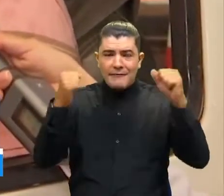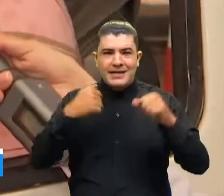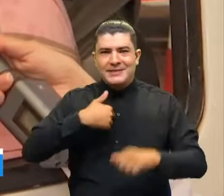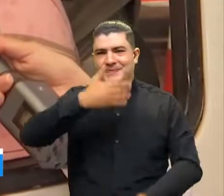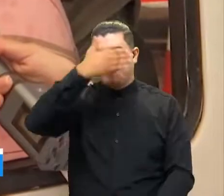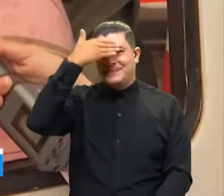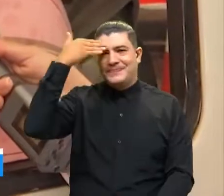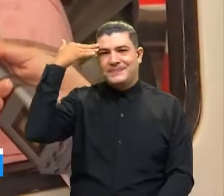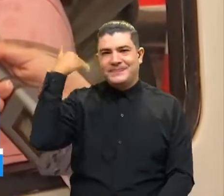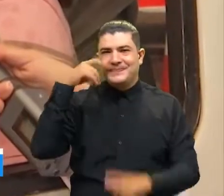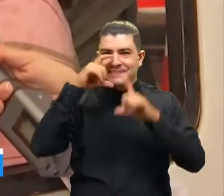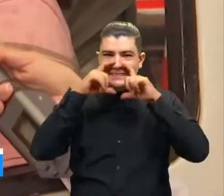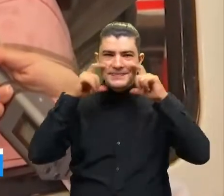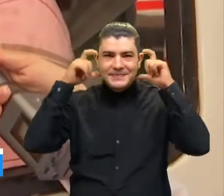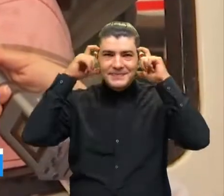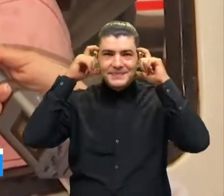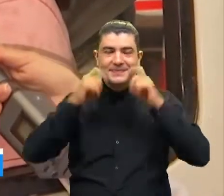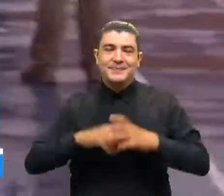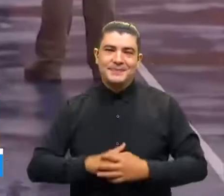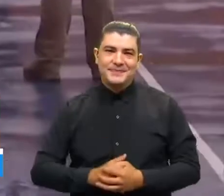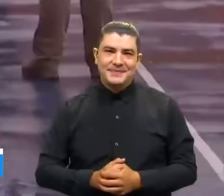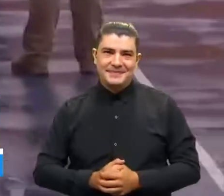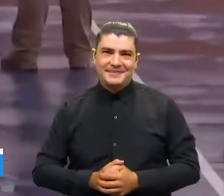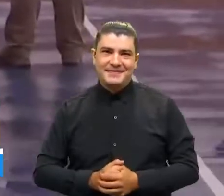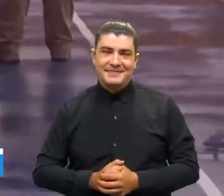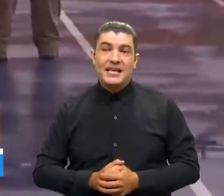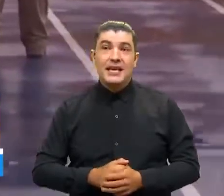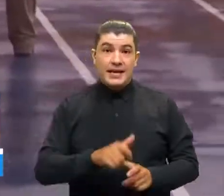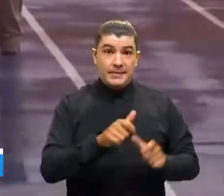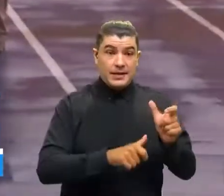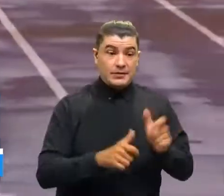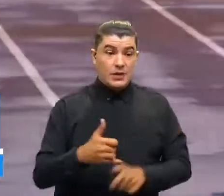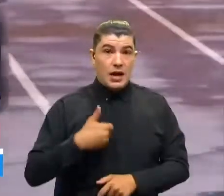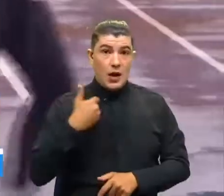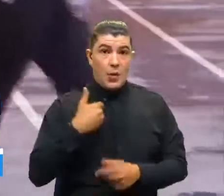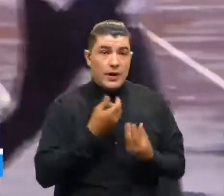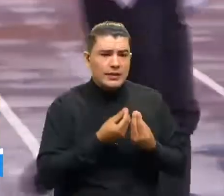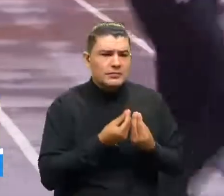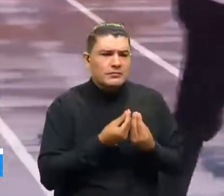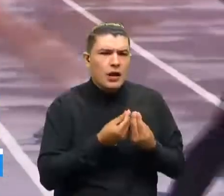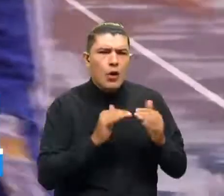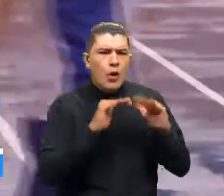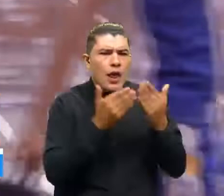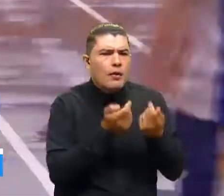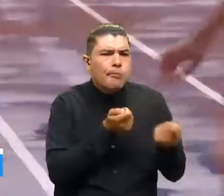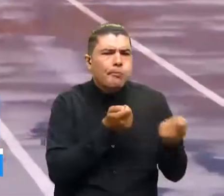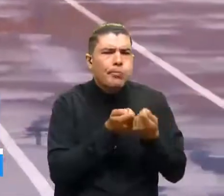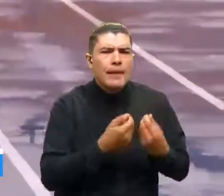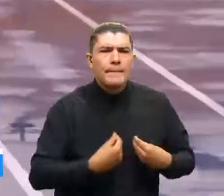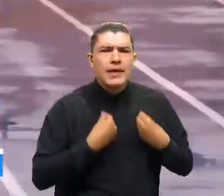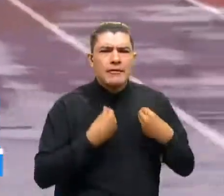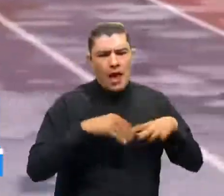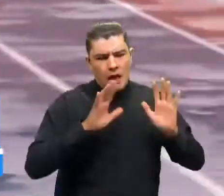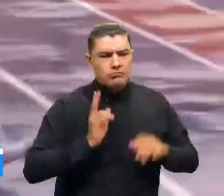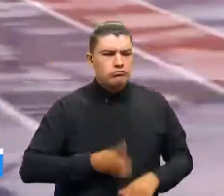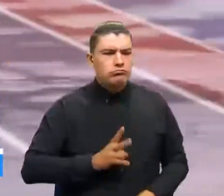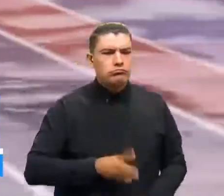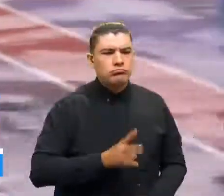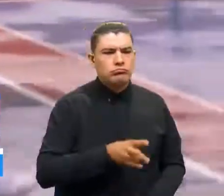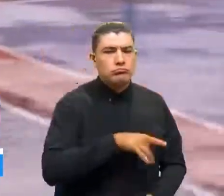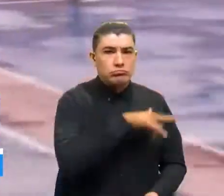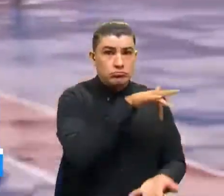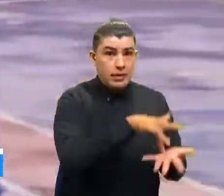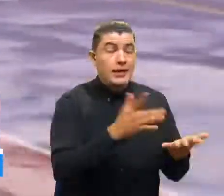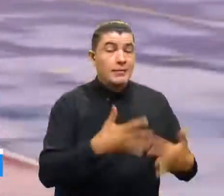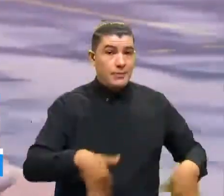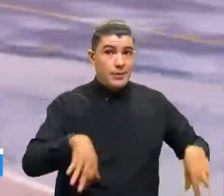olvidado ponérmelo los jóvenes que viven cerca de los colegios y llegan a pie se convierten en importantes actores